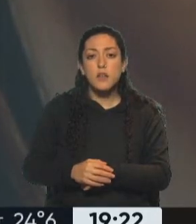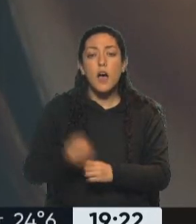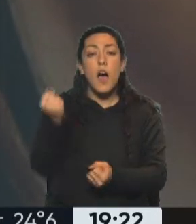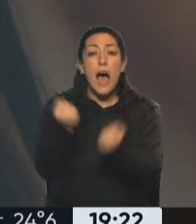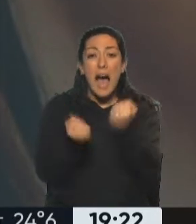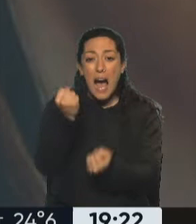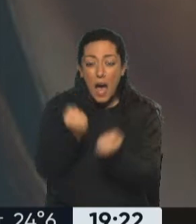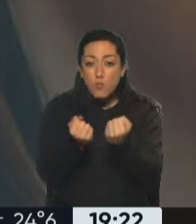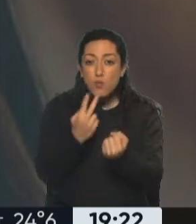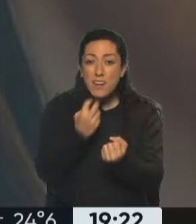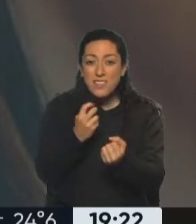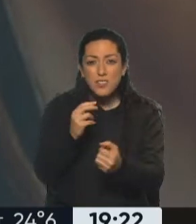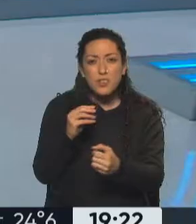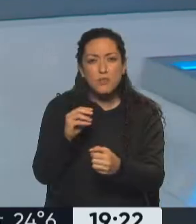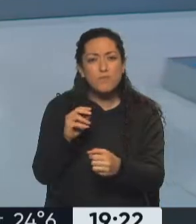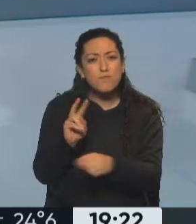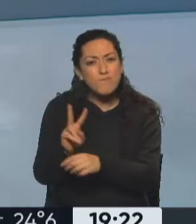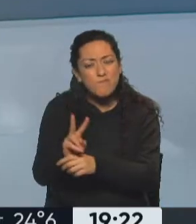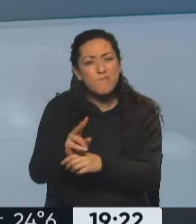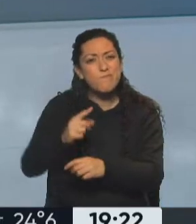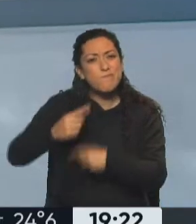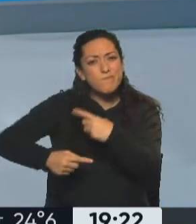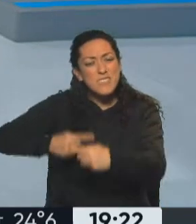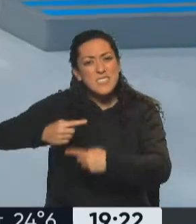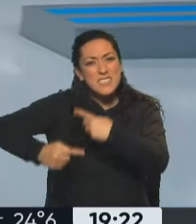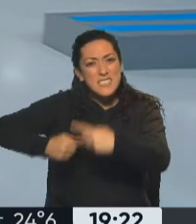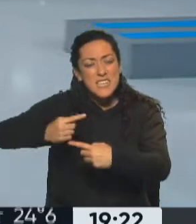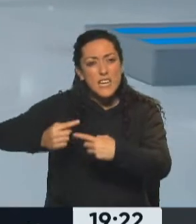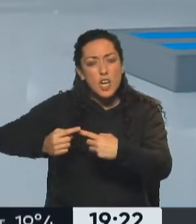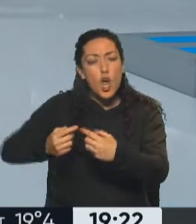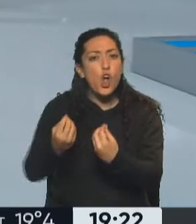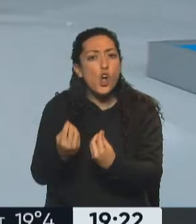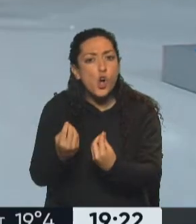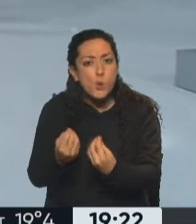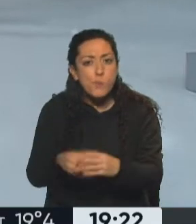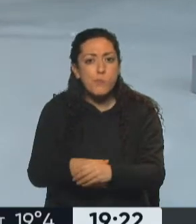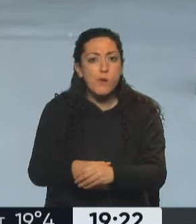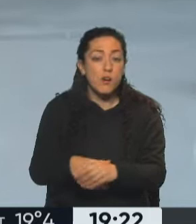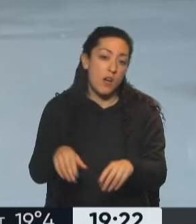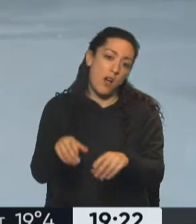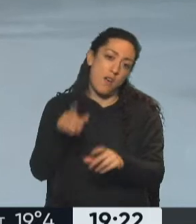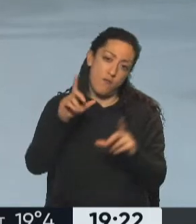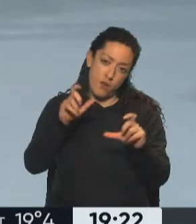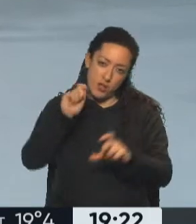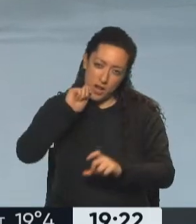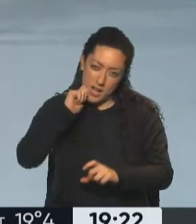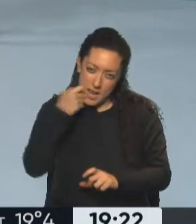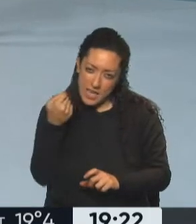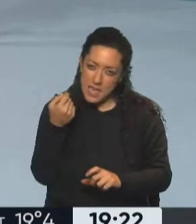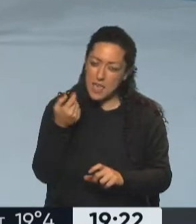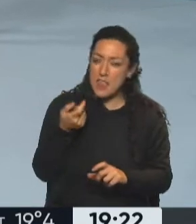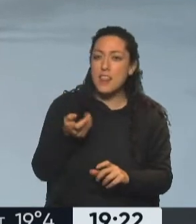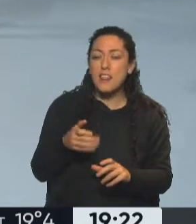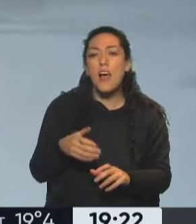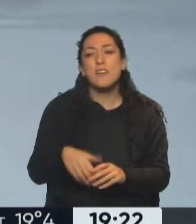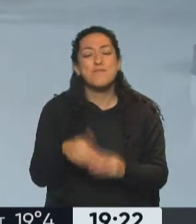un auto eléctrico? Irina Sternik, ¿cómo estás? No sé si hablarte vos o hablarle acá la foto tan linda que te sacaste, Irina. Gracias, contanos. Diana.